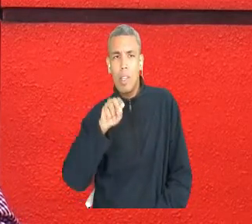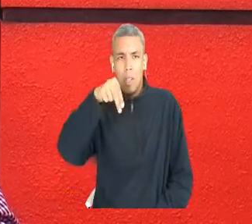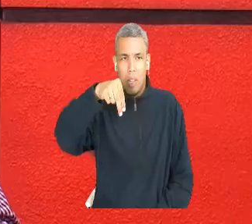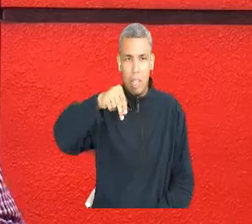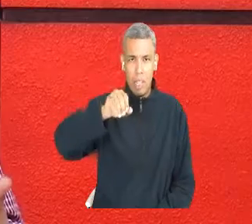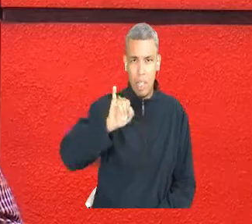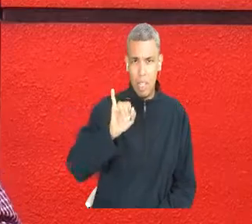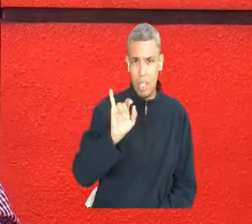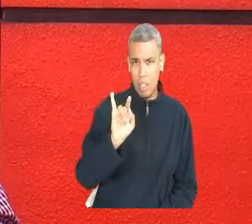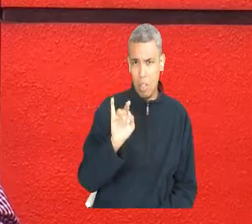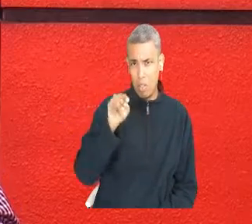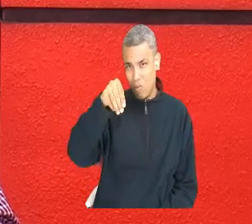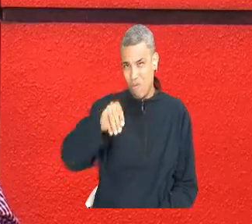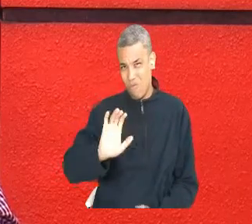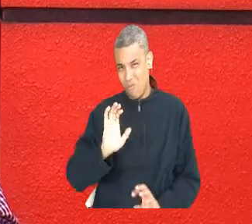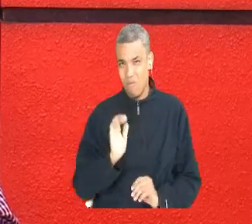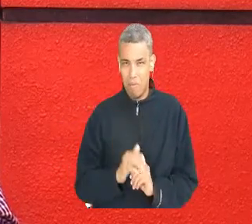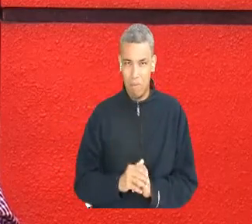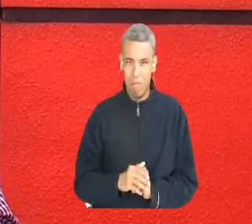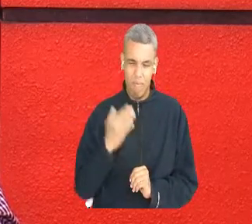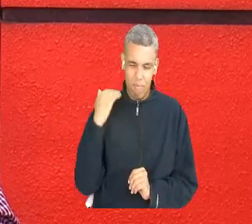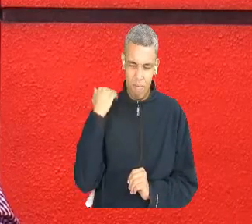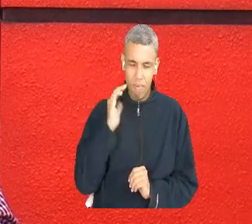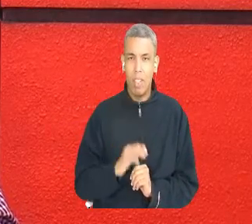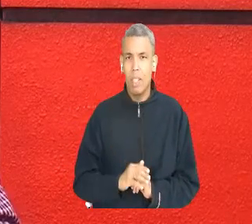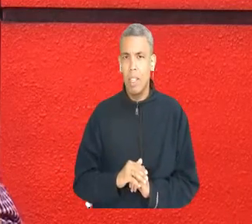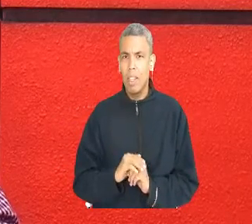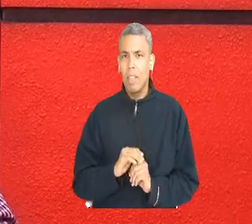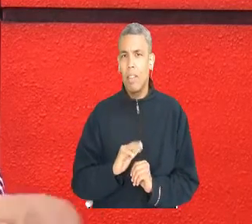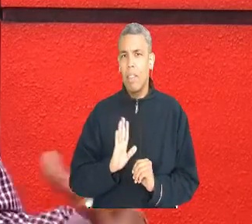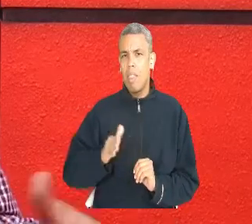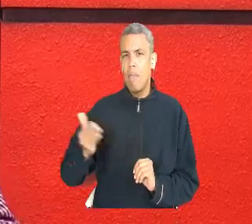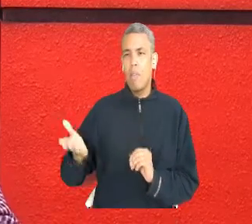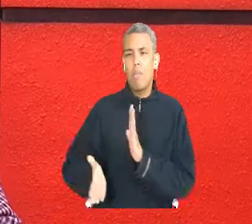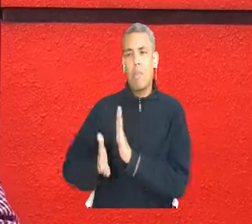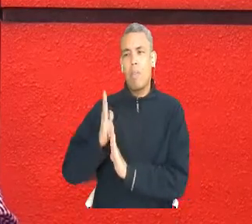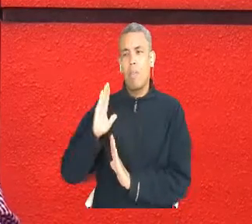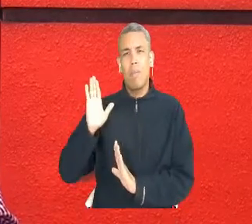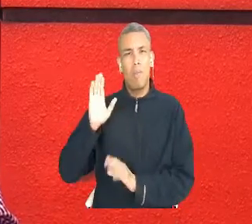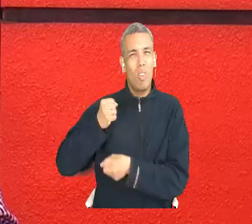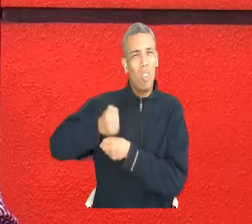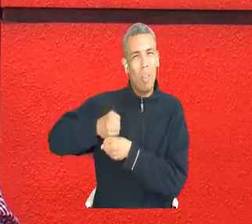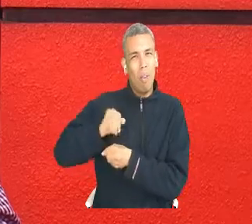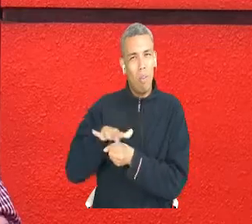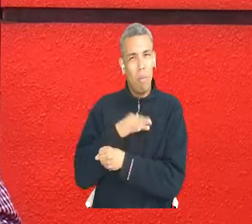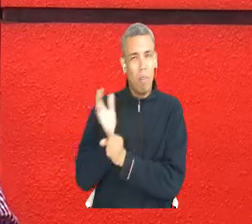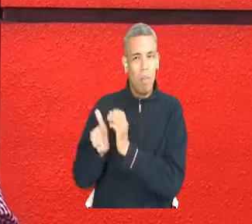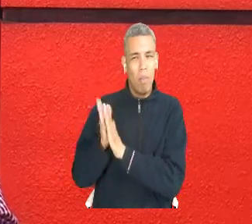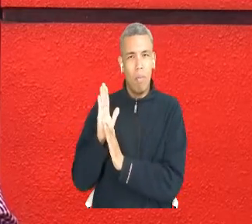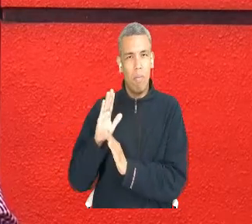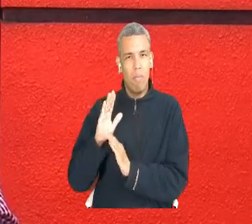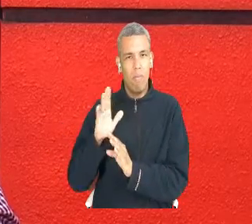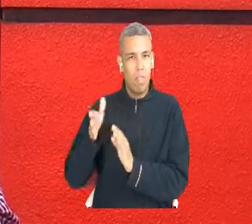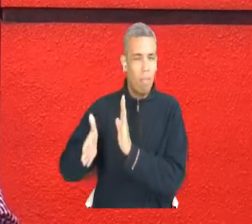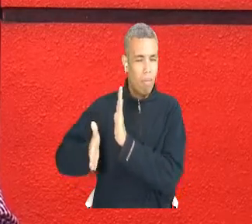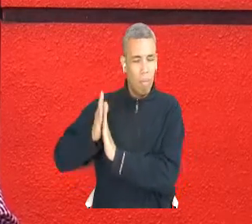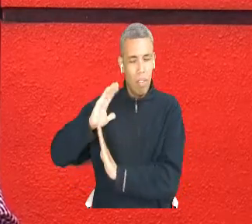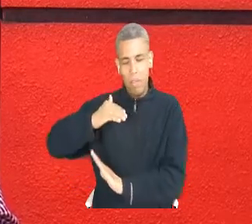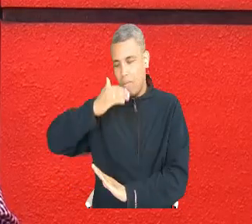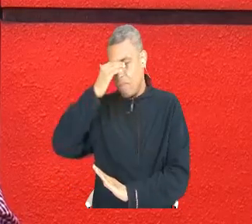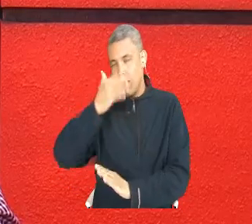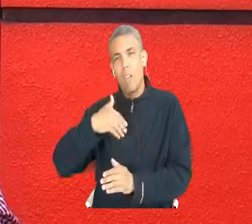de barranca pero bueno las oportunidades se dieron nuevamente y aquí estoy otra vez al frente el hotel millenium y sí como tú dices sintiéndome